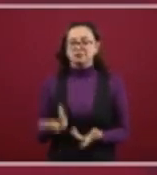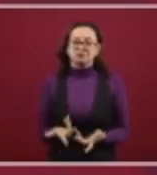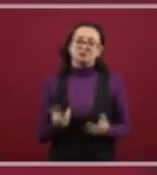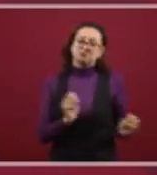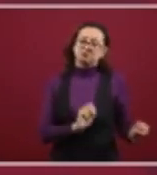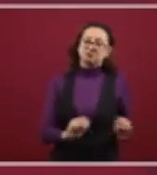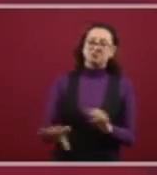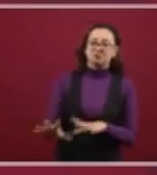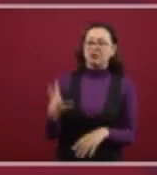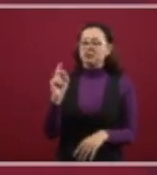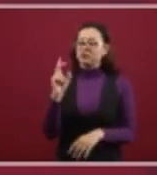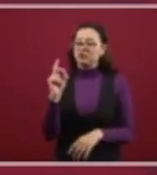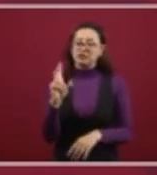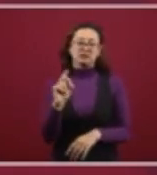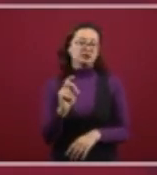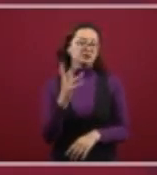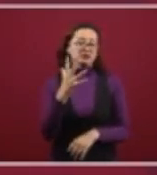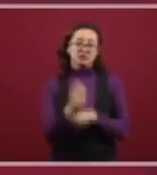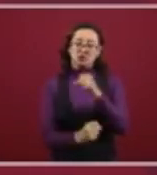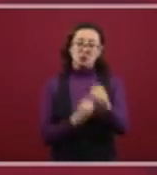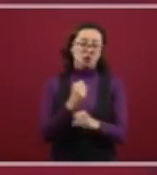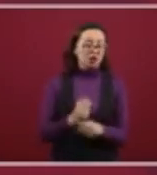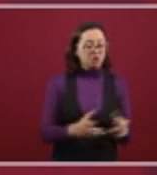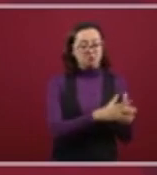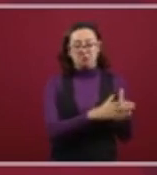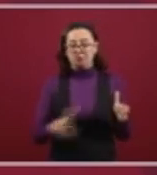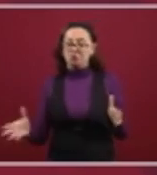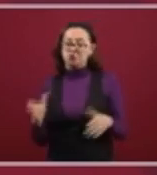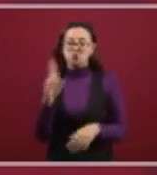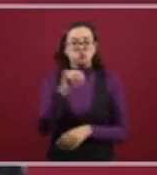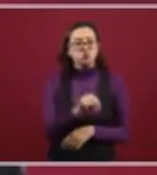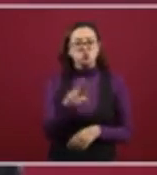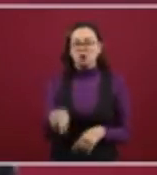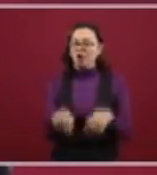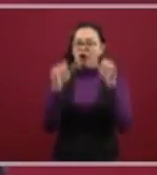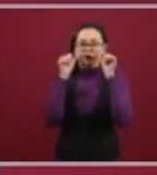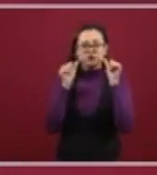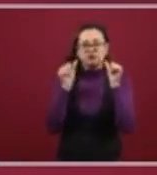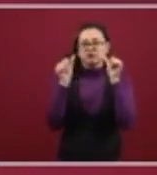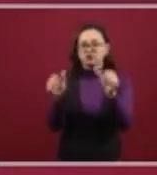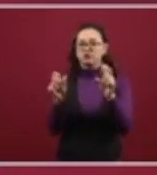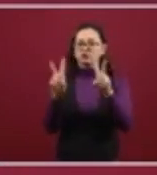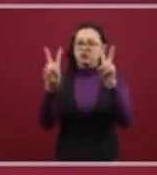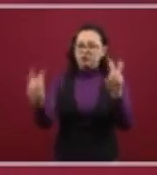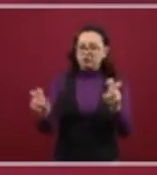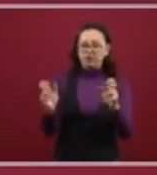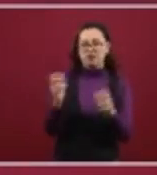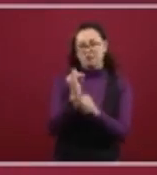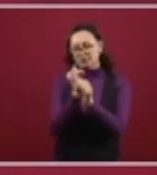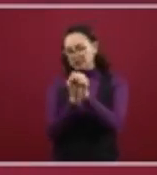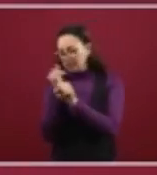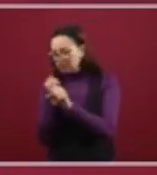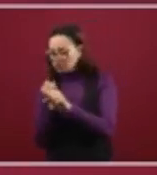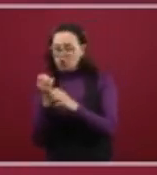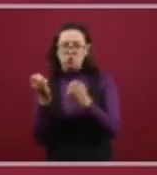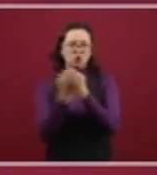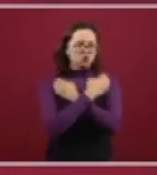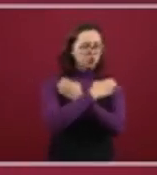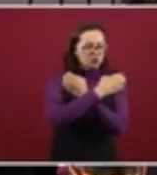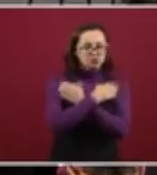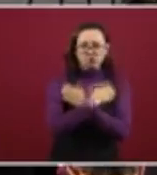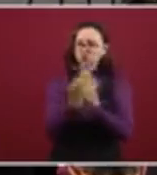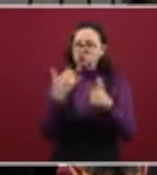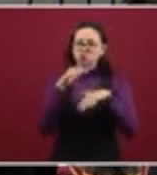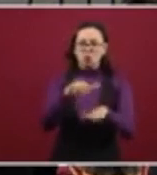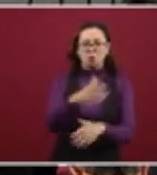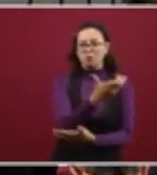en los últimos 30, 35 años. Baste ver cómo están nuestras instituciones de investigación, de educación, donde pues